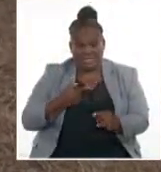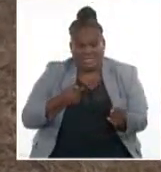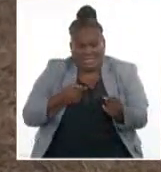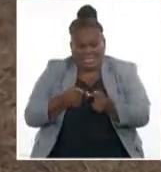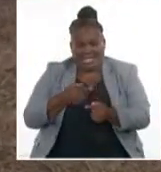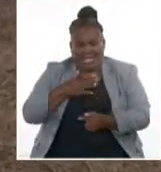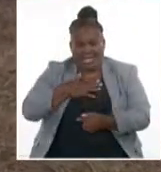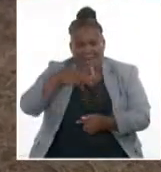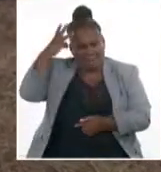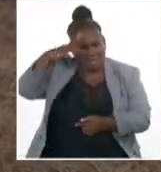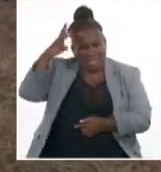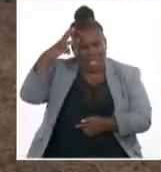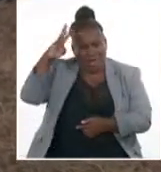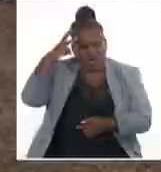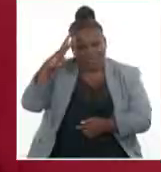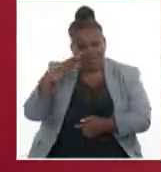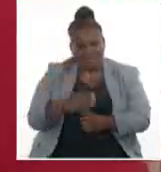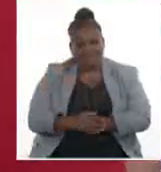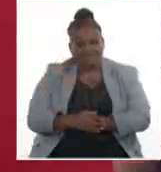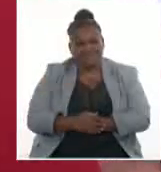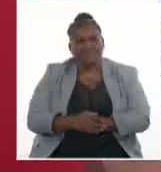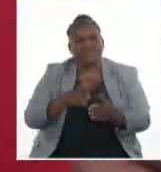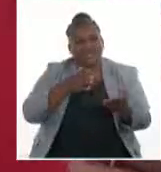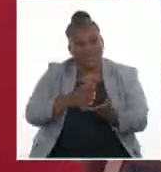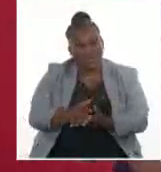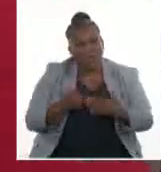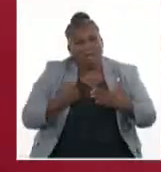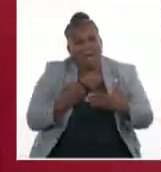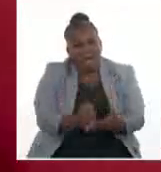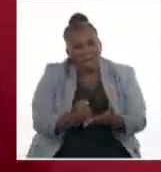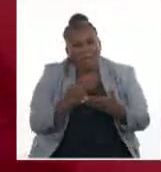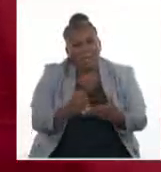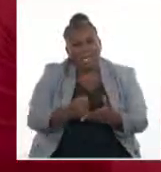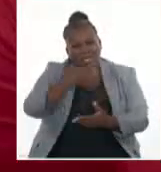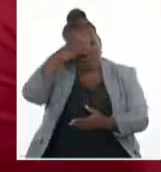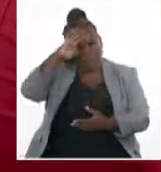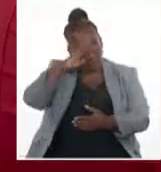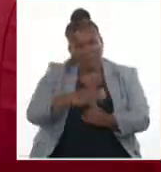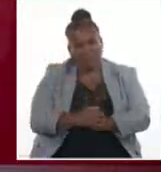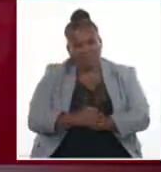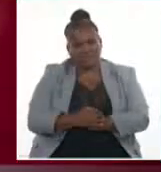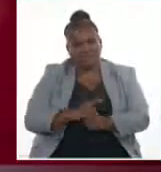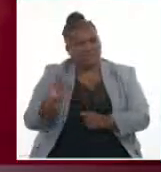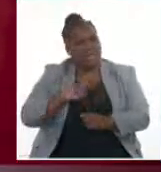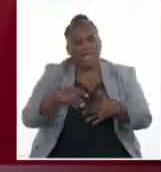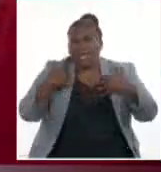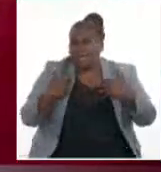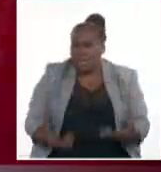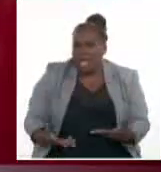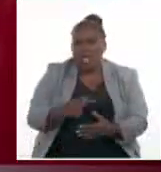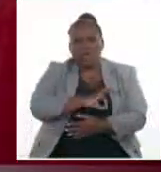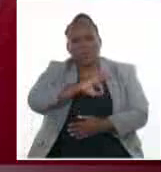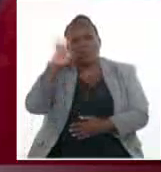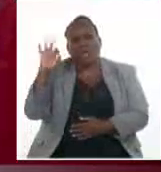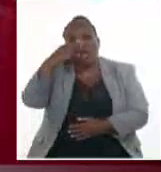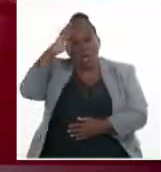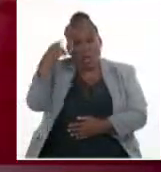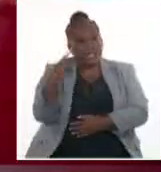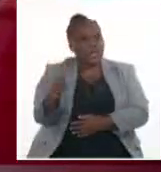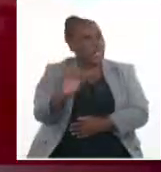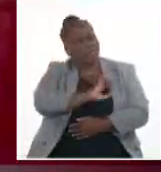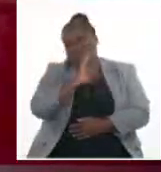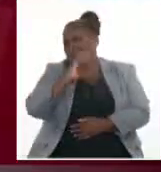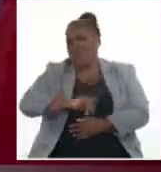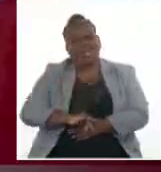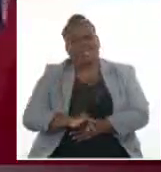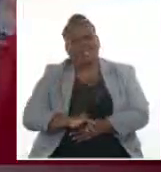de México. Seguiremos apoyando a Cuba. No nos rendiremos. Cuba no está sola. Sabe